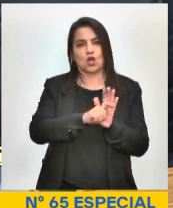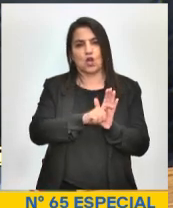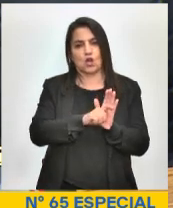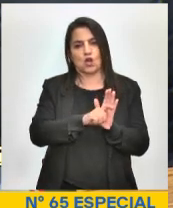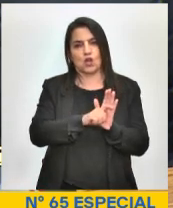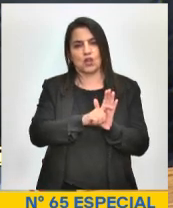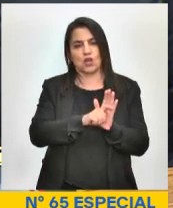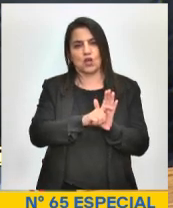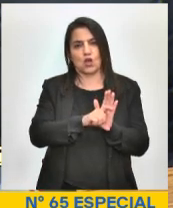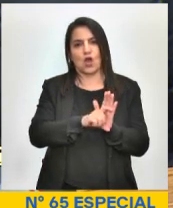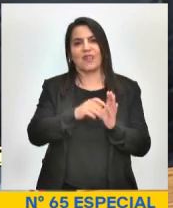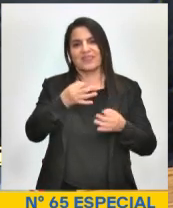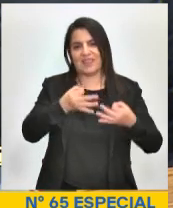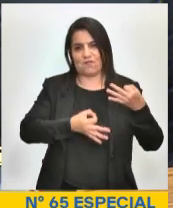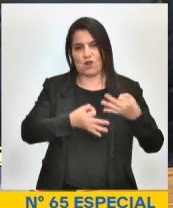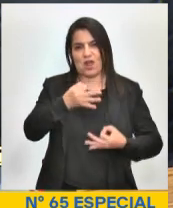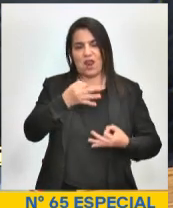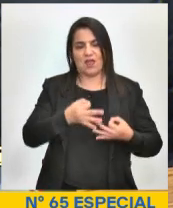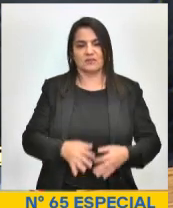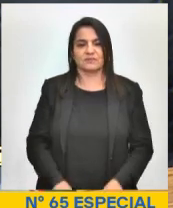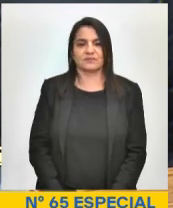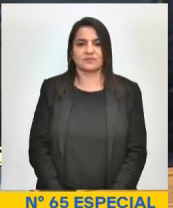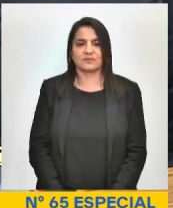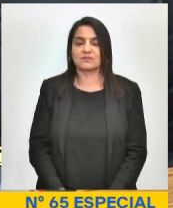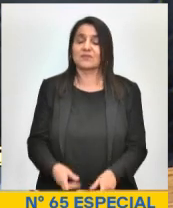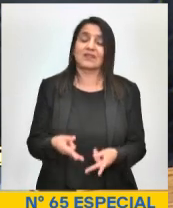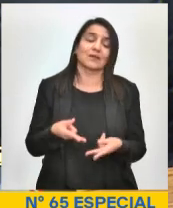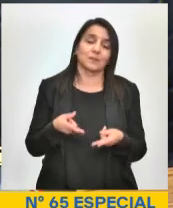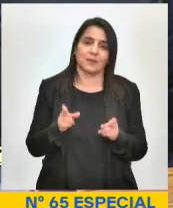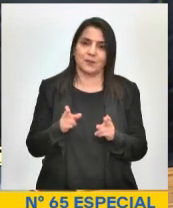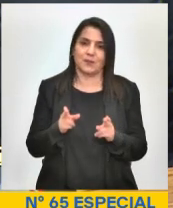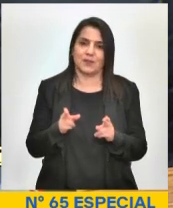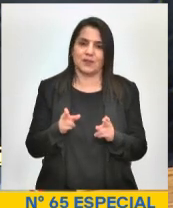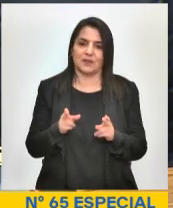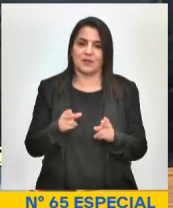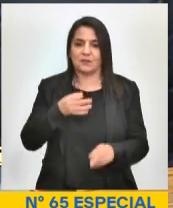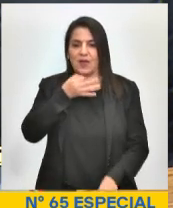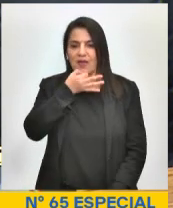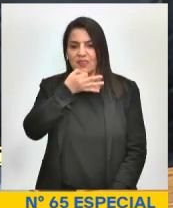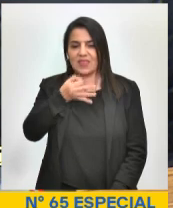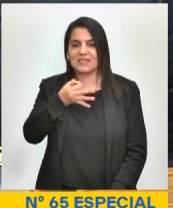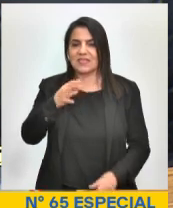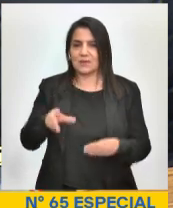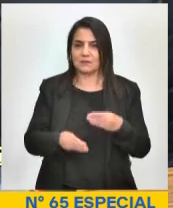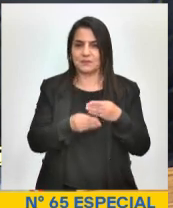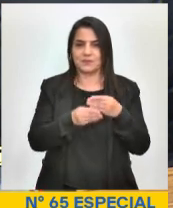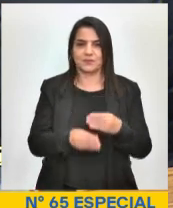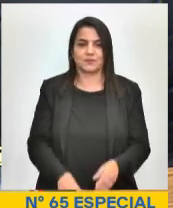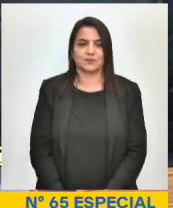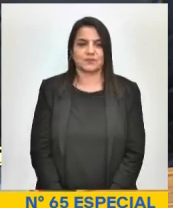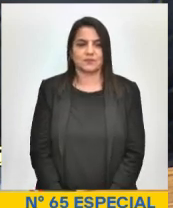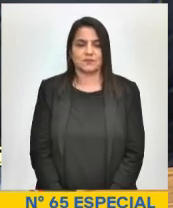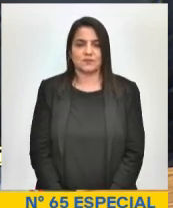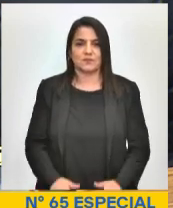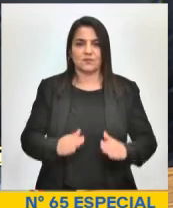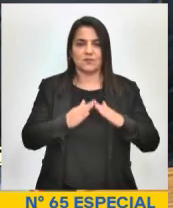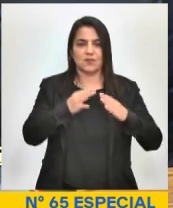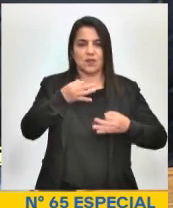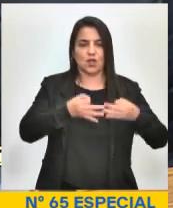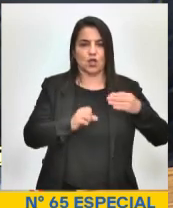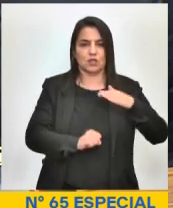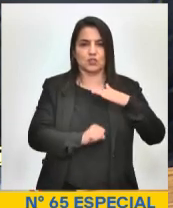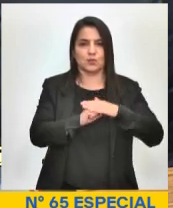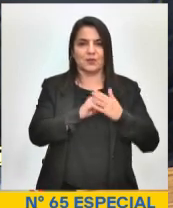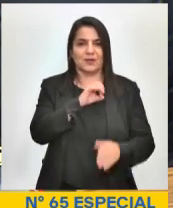de Tribunales. Y permítame una mención adicional. La Corte Suprema de